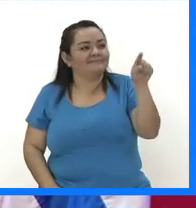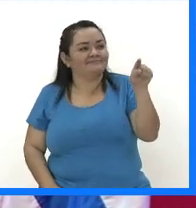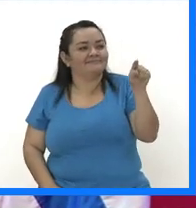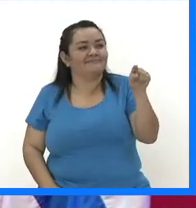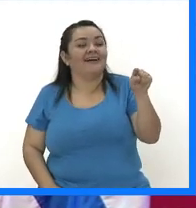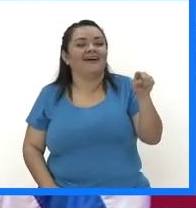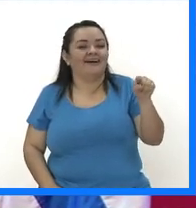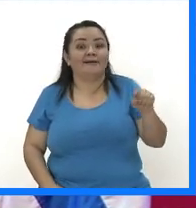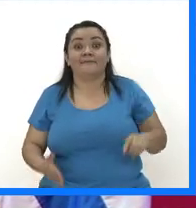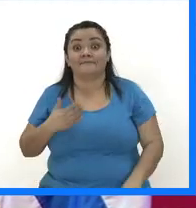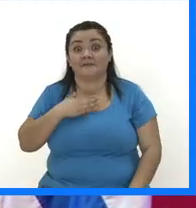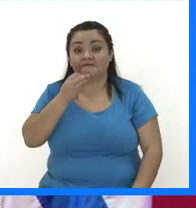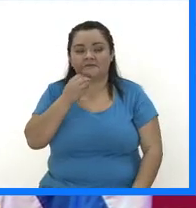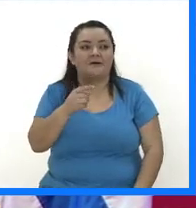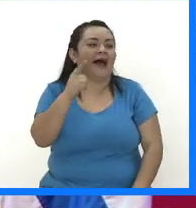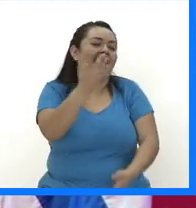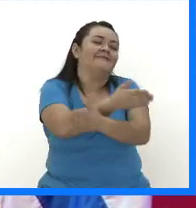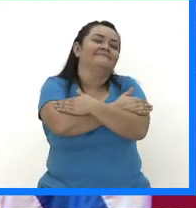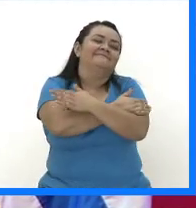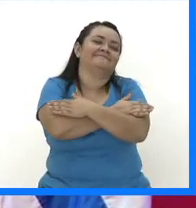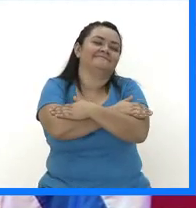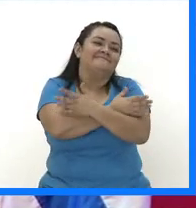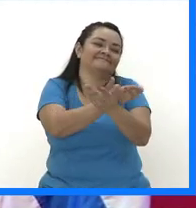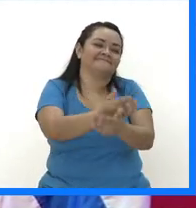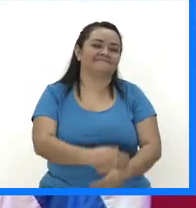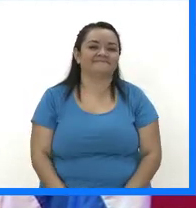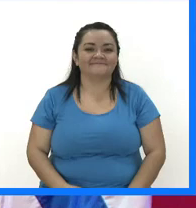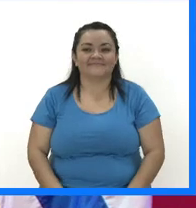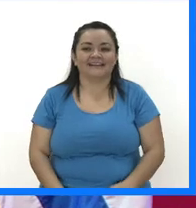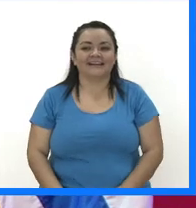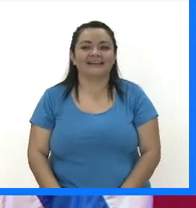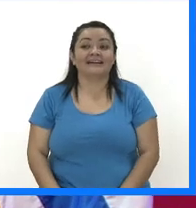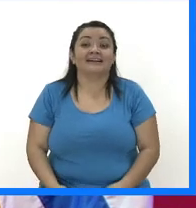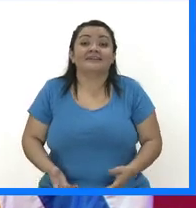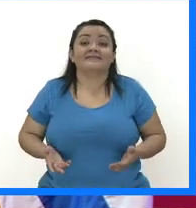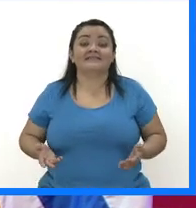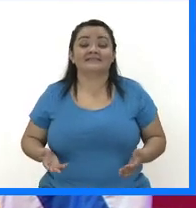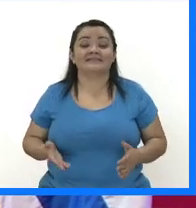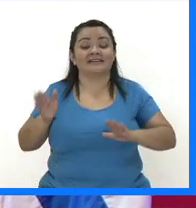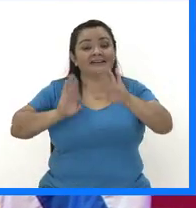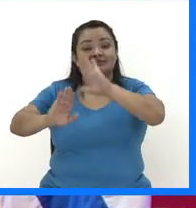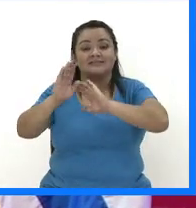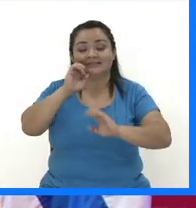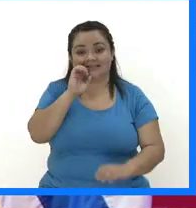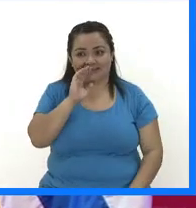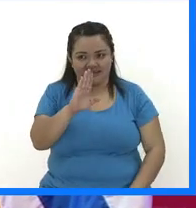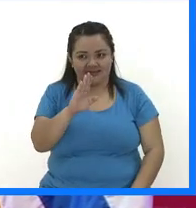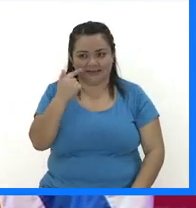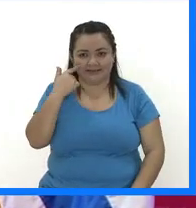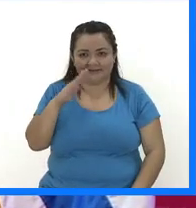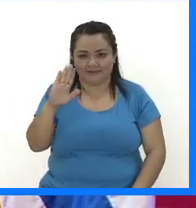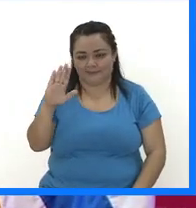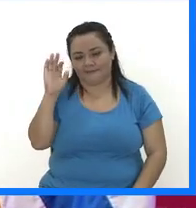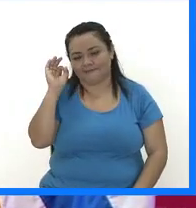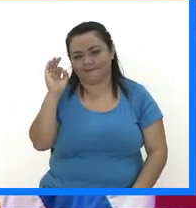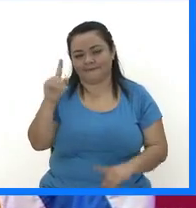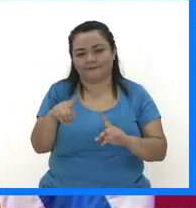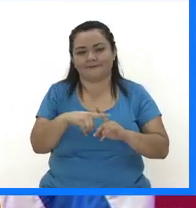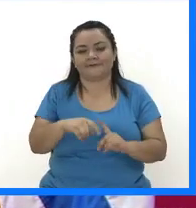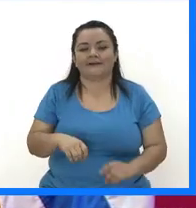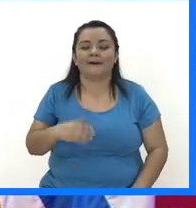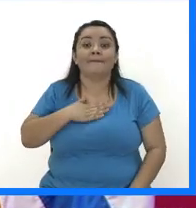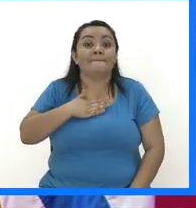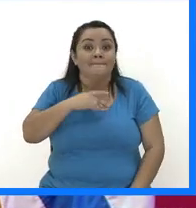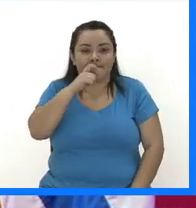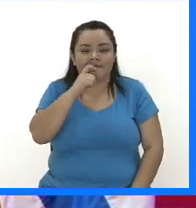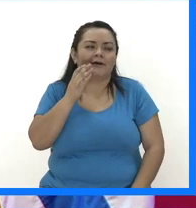que sucedía el abuelo iba donde ellos estaba entonces dice la historia y usted lo puede ver los testimonios del pastor que el día que mi